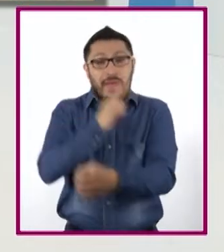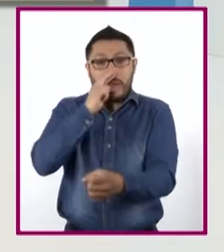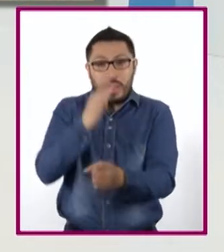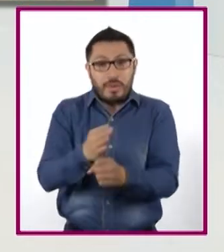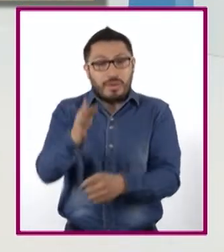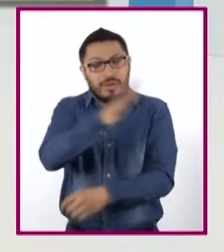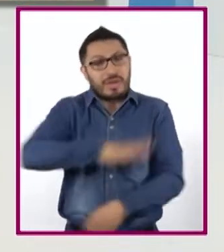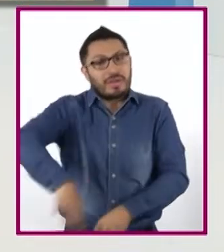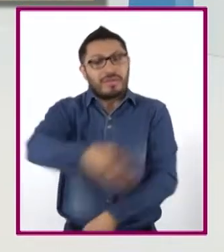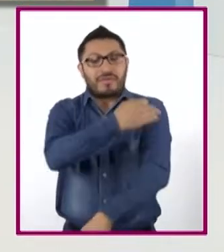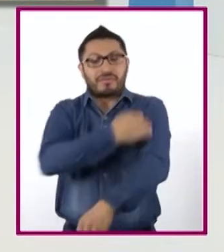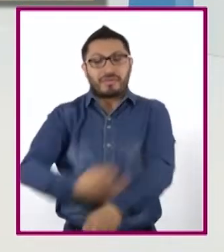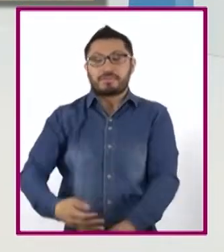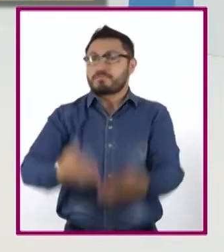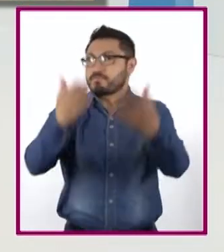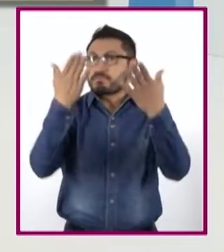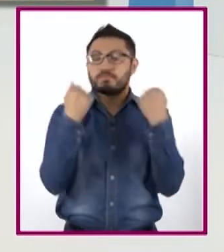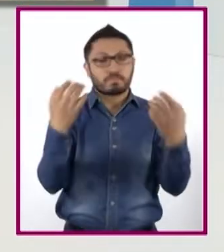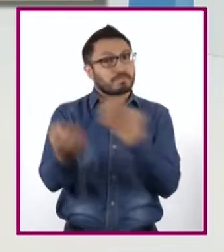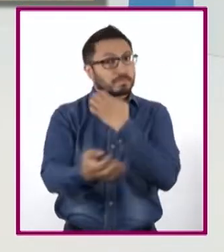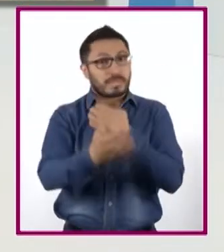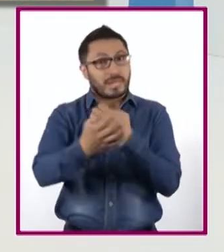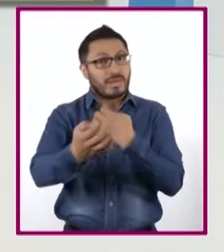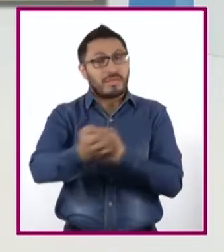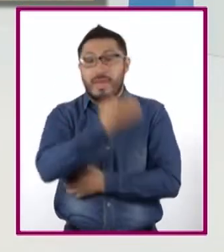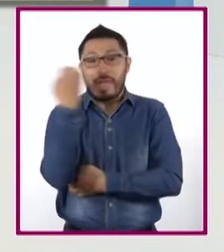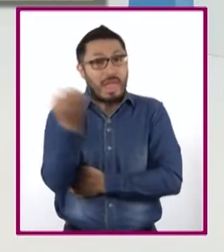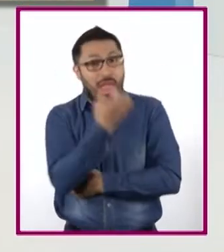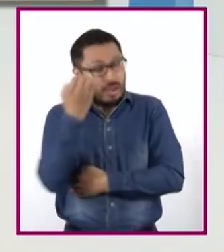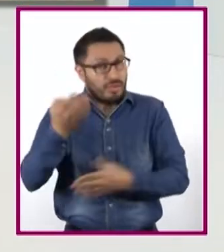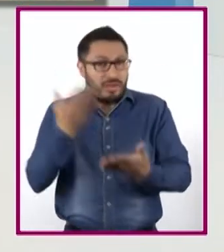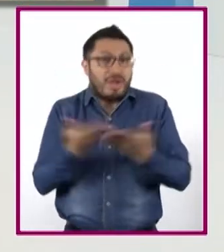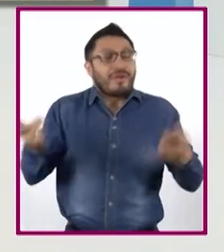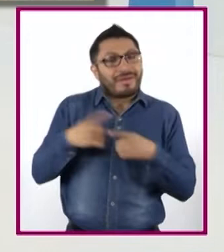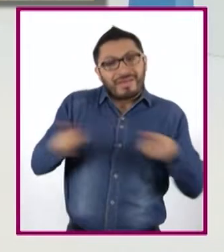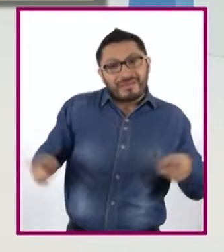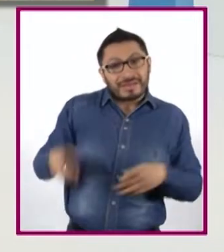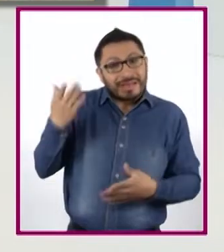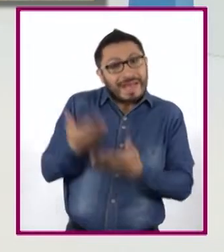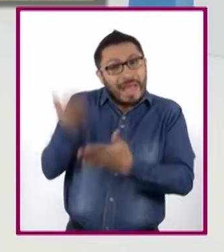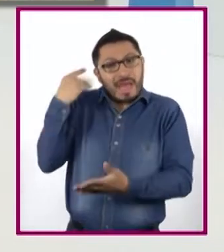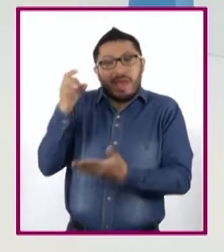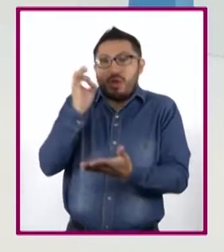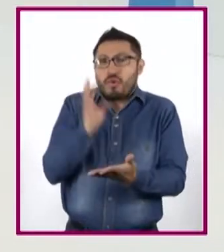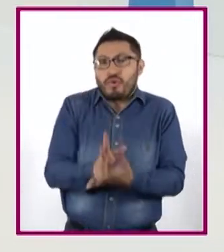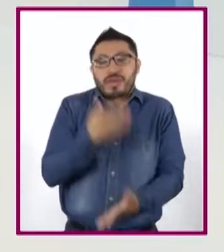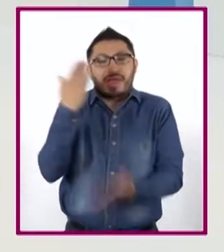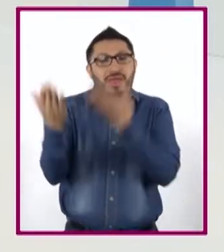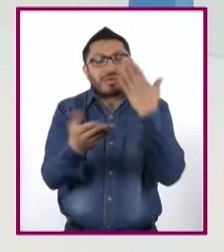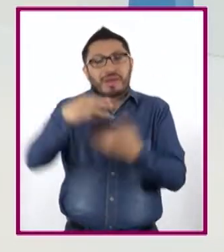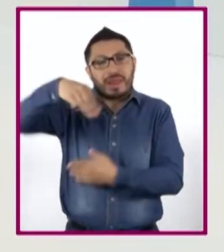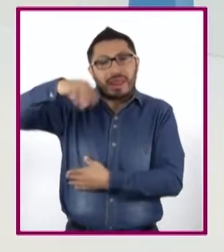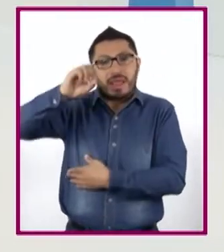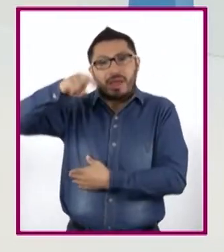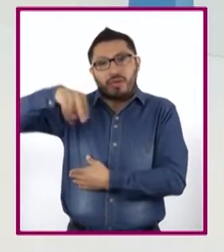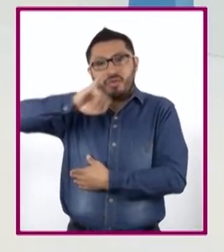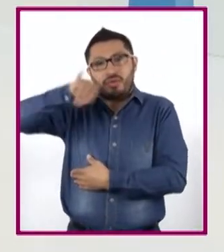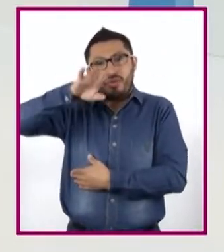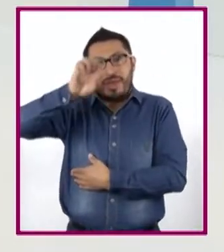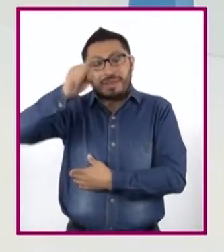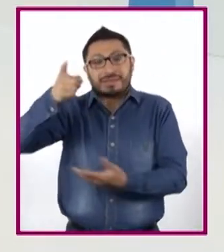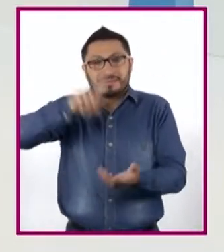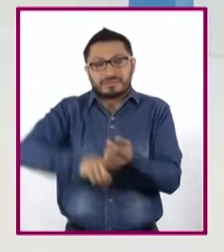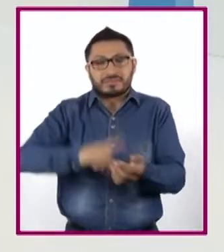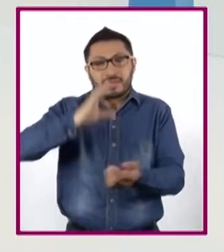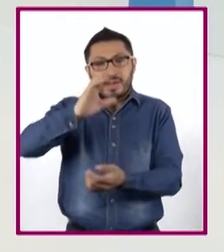de las familias. No había escuelas como ahora. Los únicos que estudiaban eran los monjes en los conventos. Los principales aprendizajes